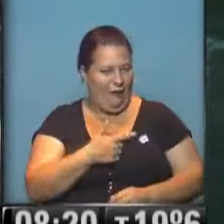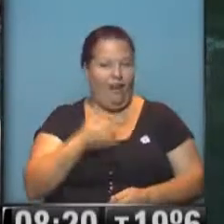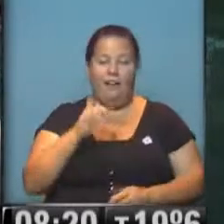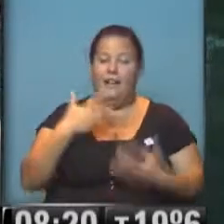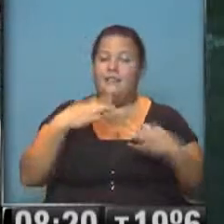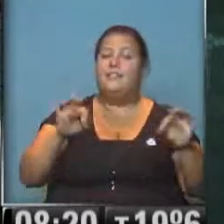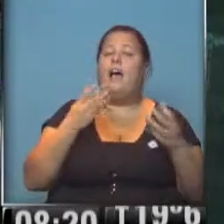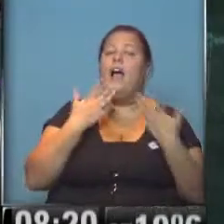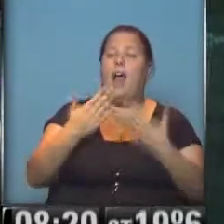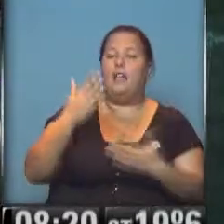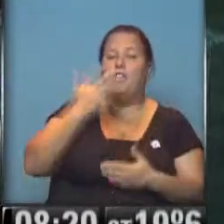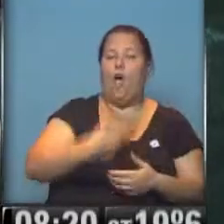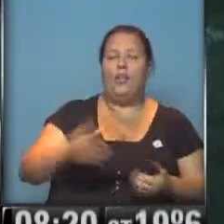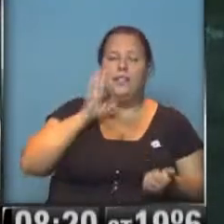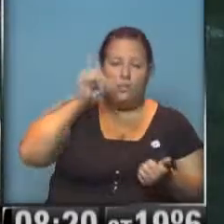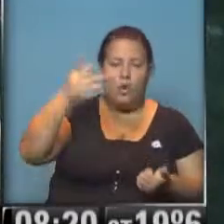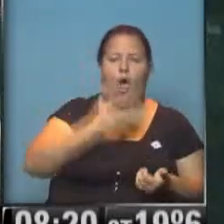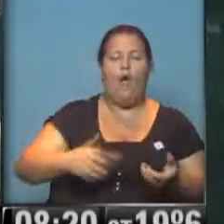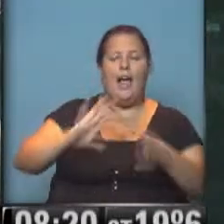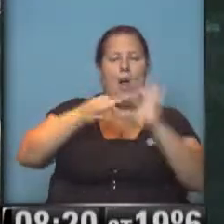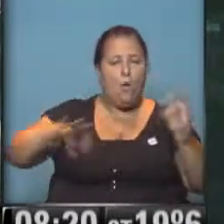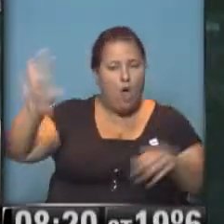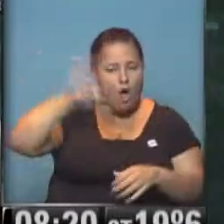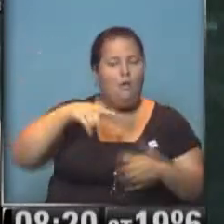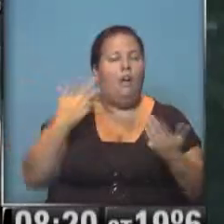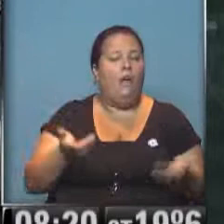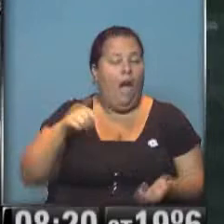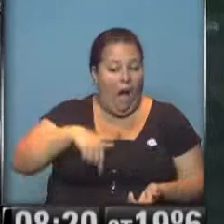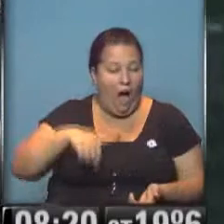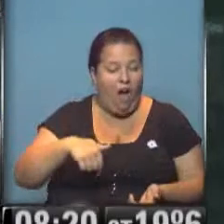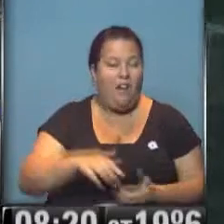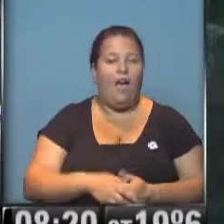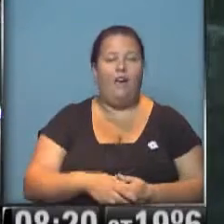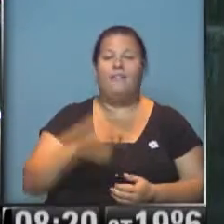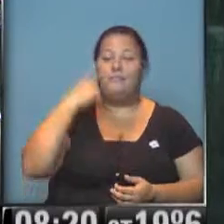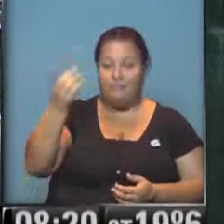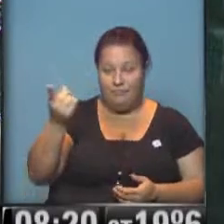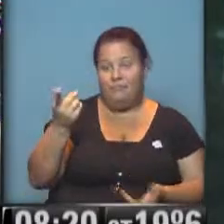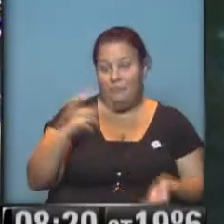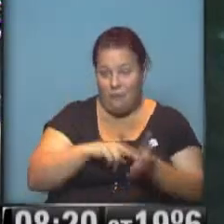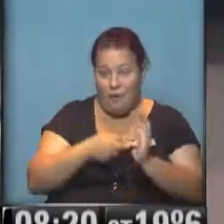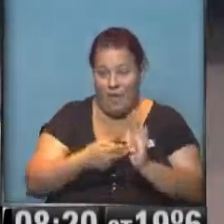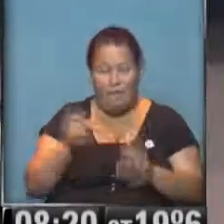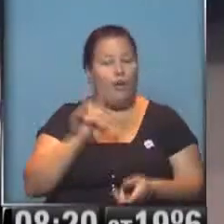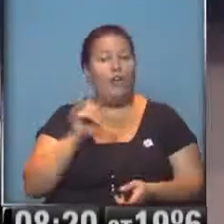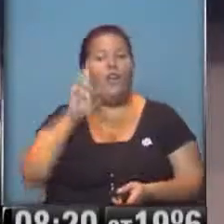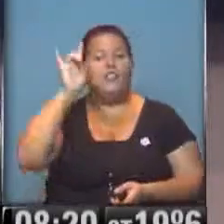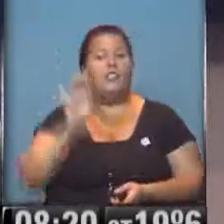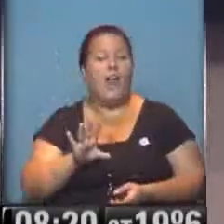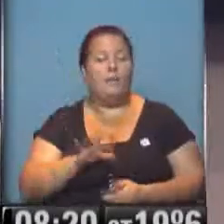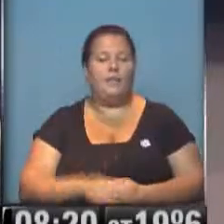rescatados por el gobierno eeuu por los gobiernos europeos y ahora lo que estamos viendo es la consecuencia de sino solo